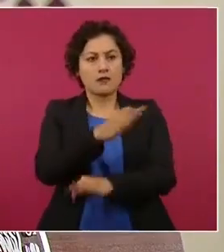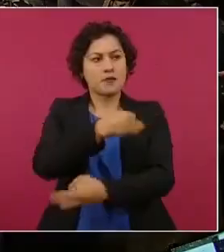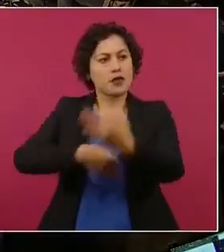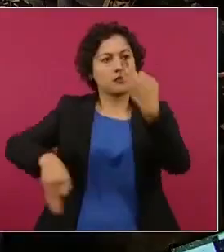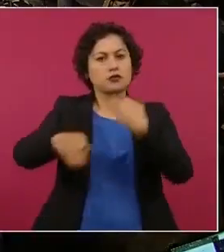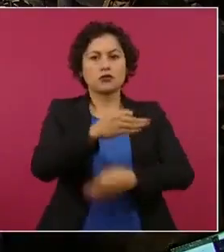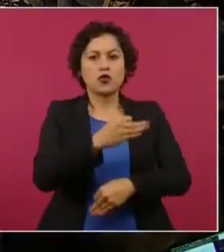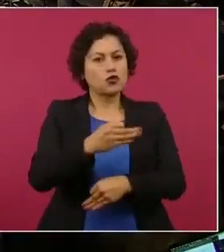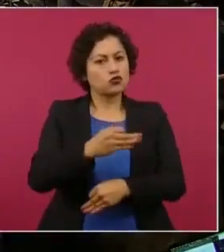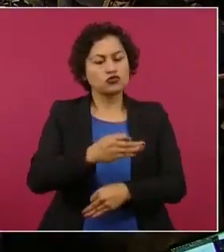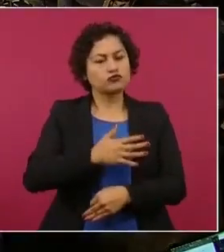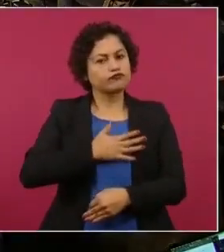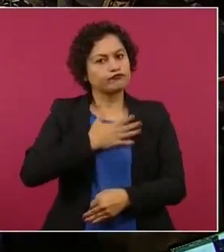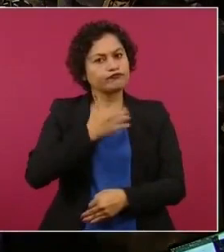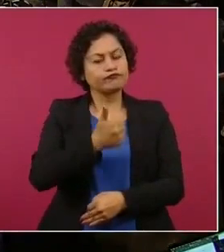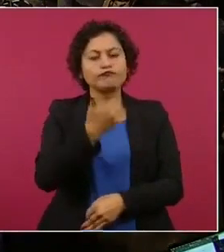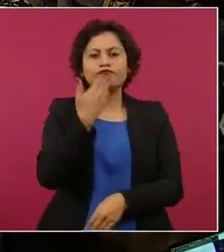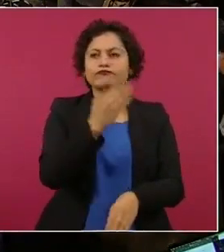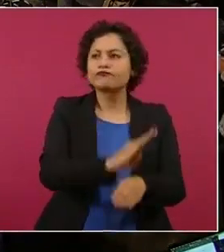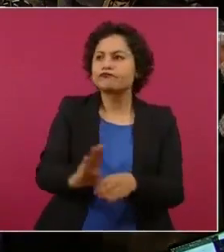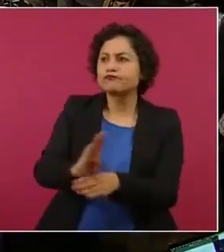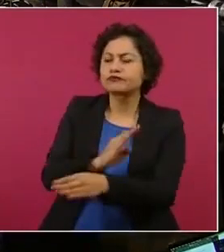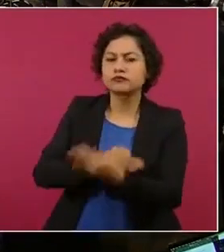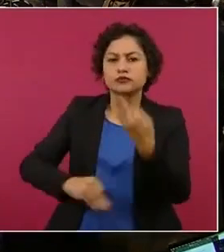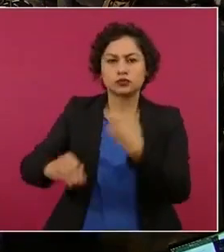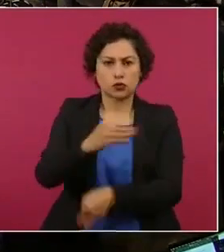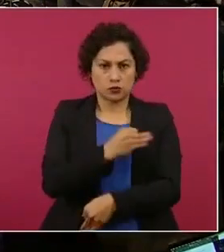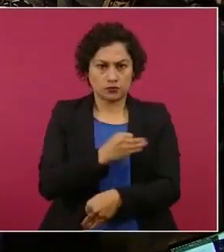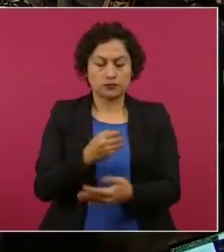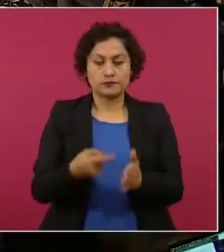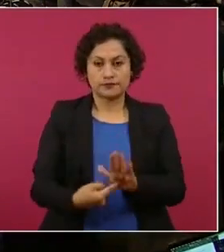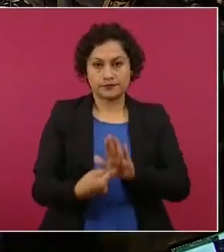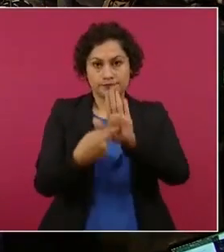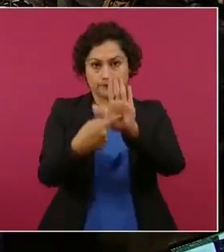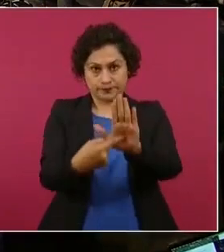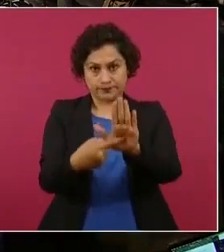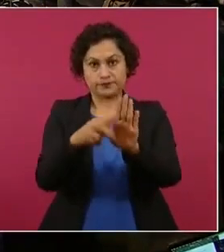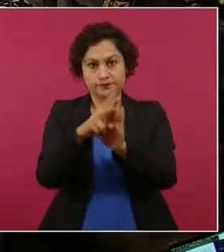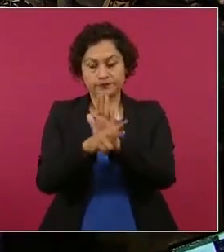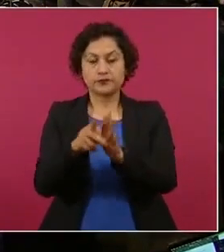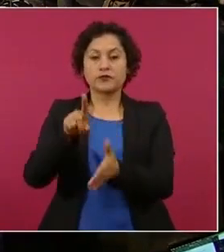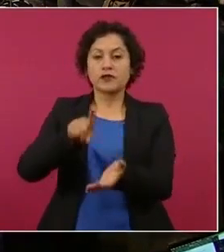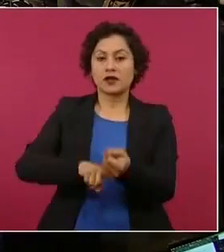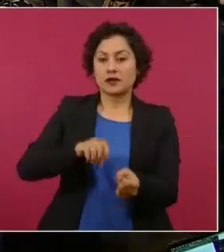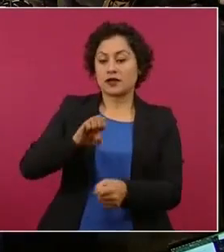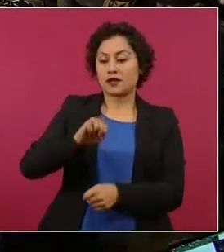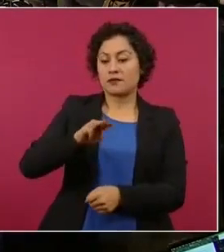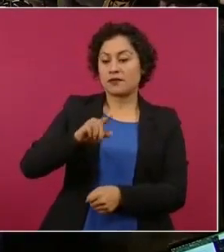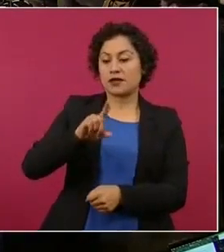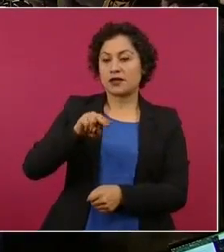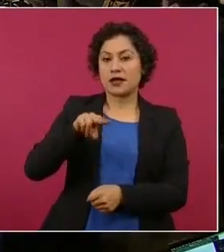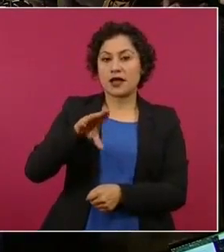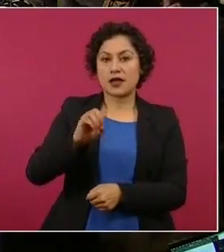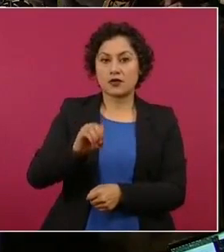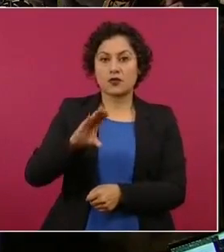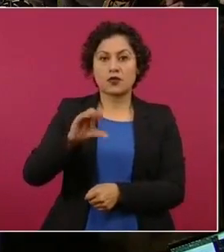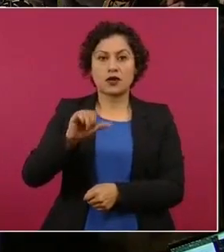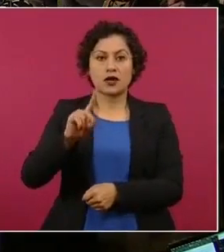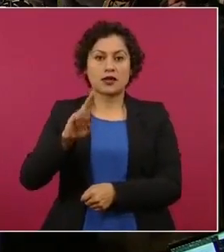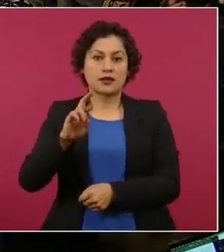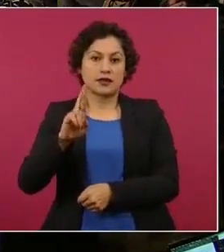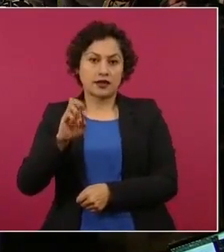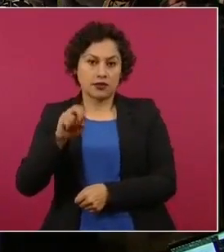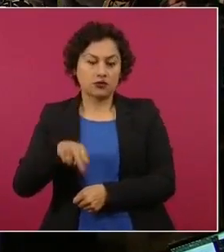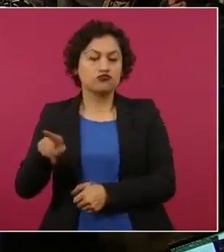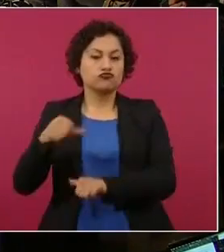participan en este en esta presentación Emiliano Calderón que es el coordinador general de